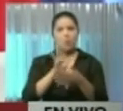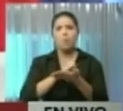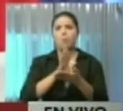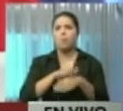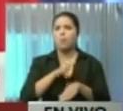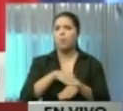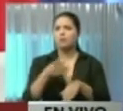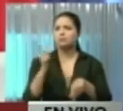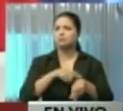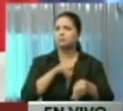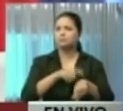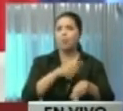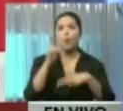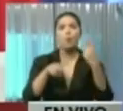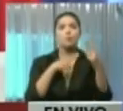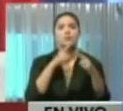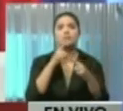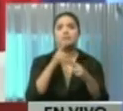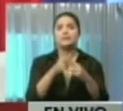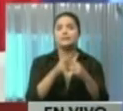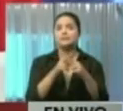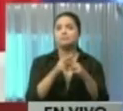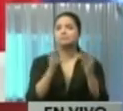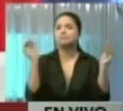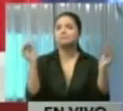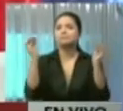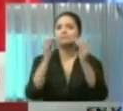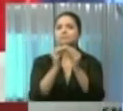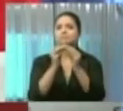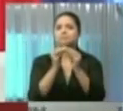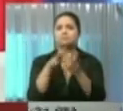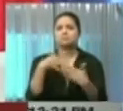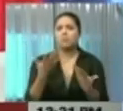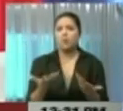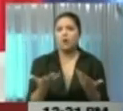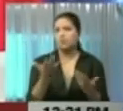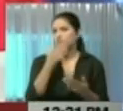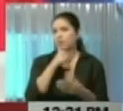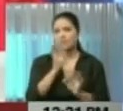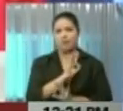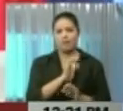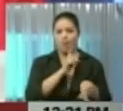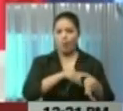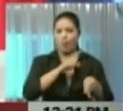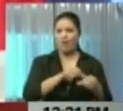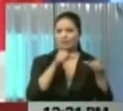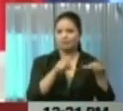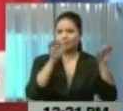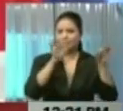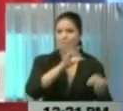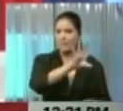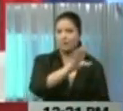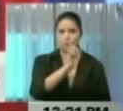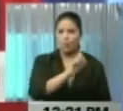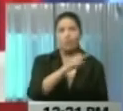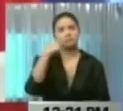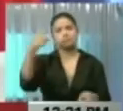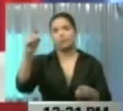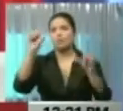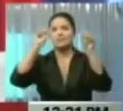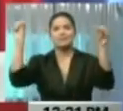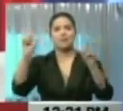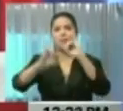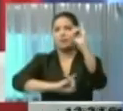por el tiempo universal coordinado, que, bueno, no tiene nada que ver con los horarios locales, sino que es un